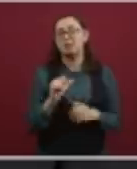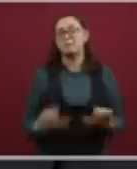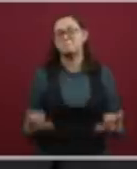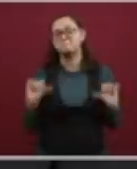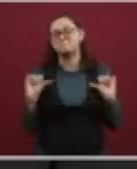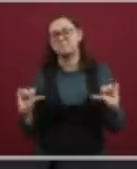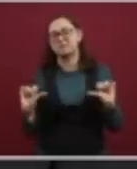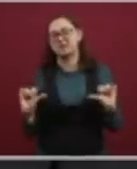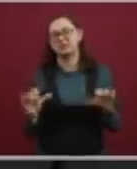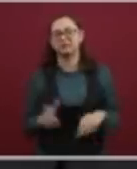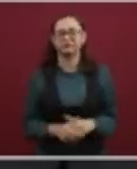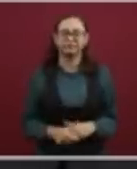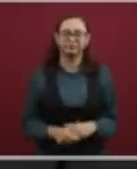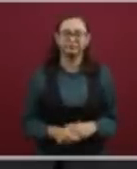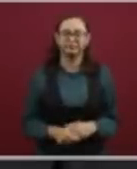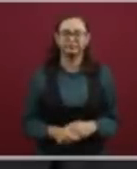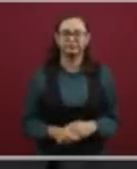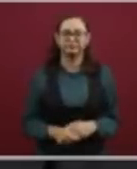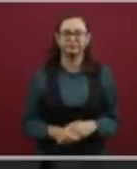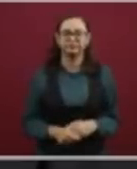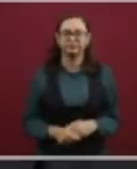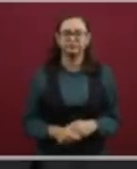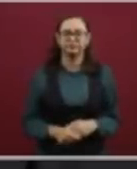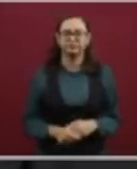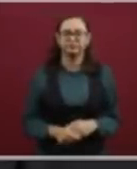por poner un ejemplo.